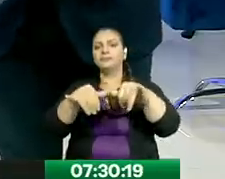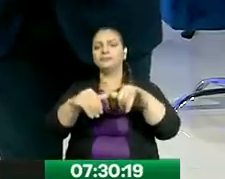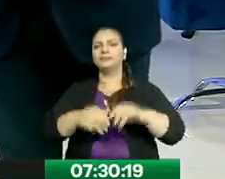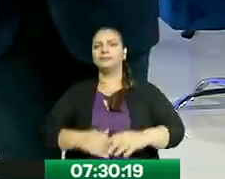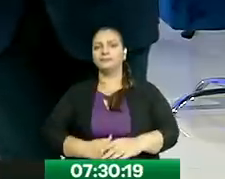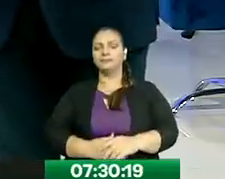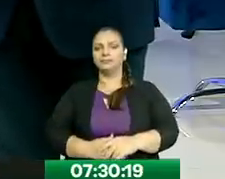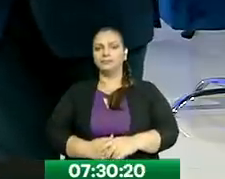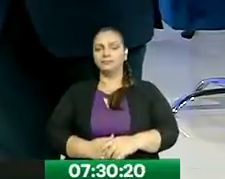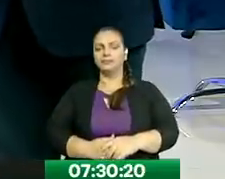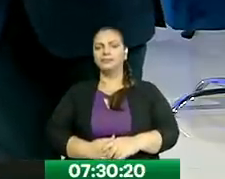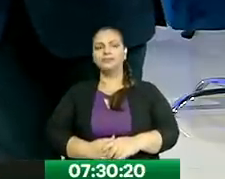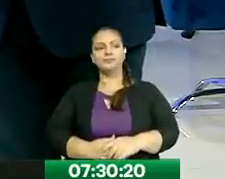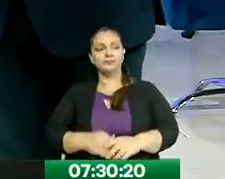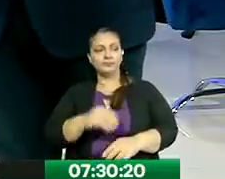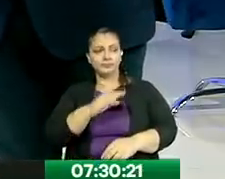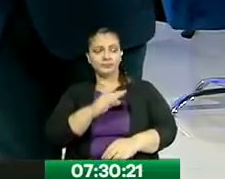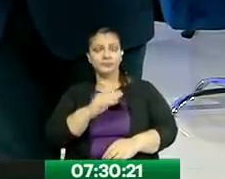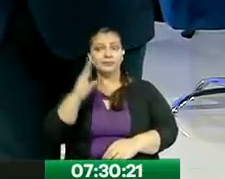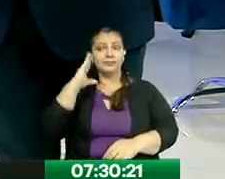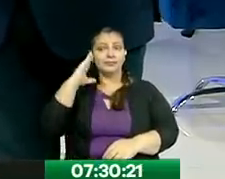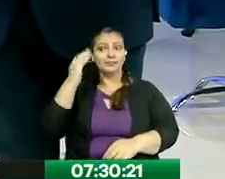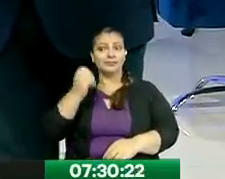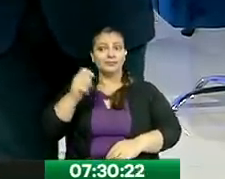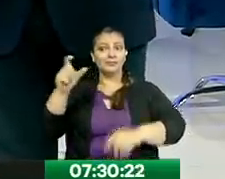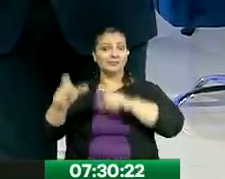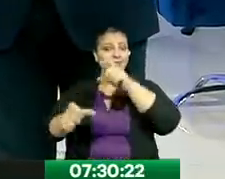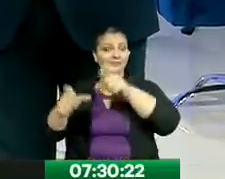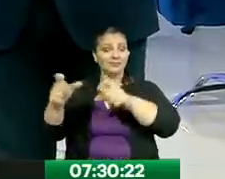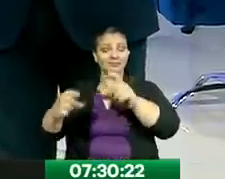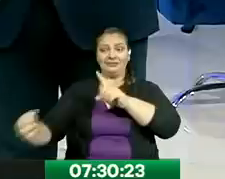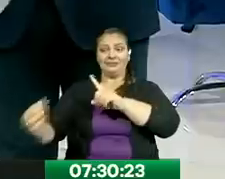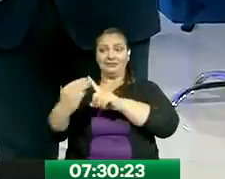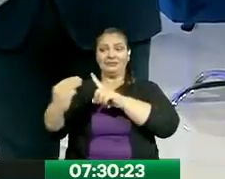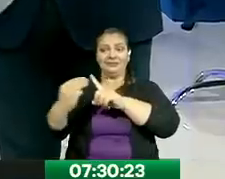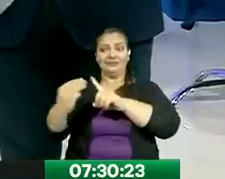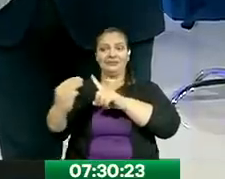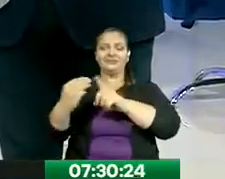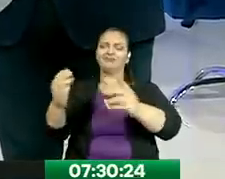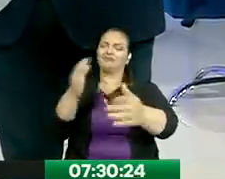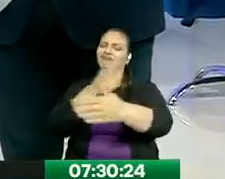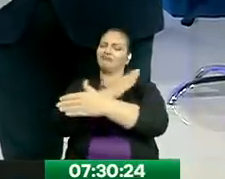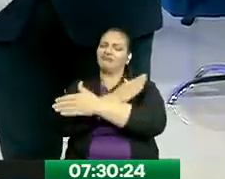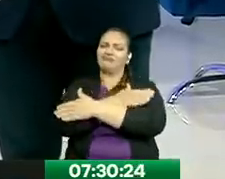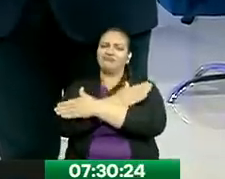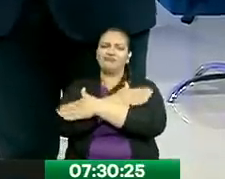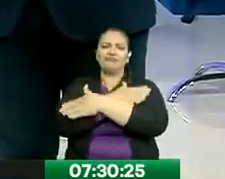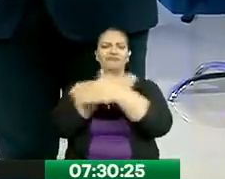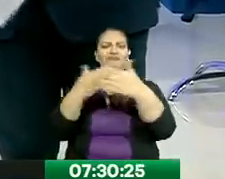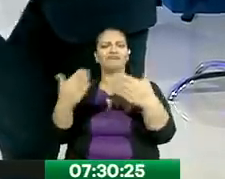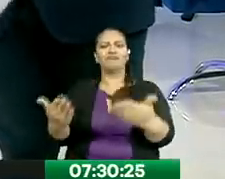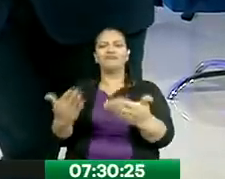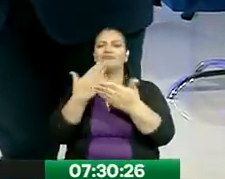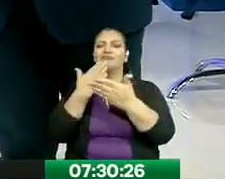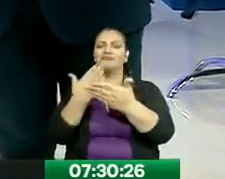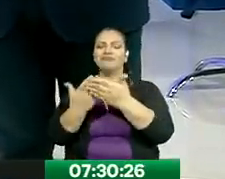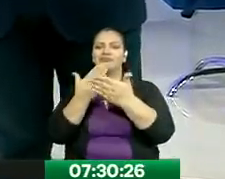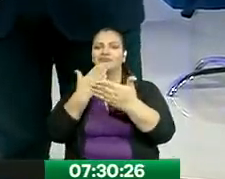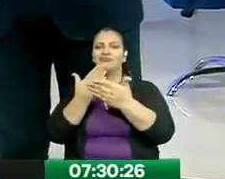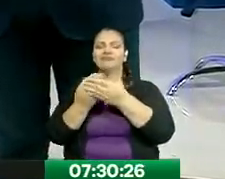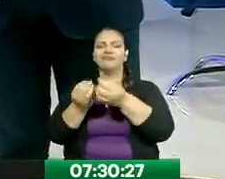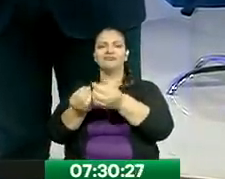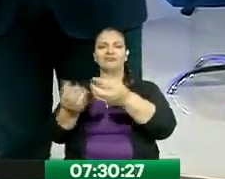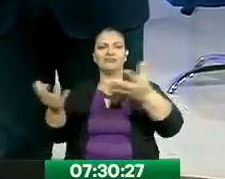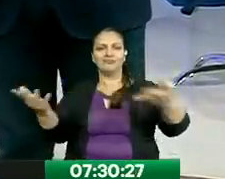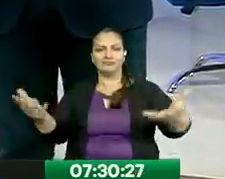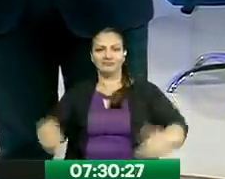rapidísimo están mandando saludos desde cuenta así que nos están viendo en este momento un abrazo fraterno ya se vive una algarabía total a propósito de la